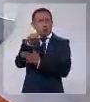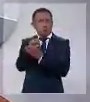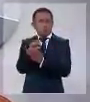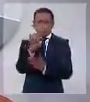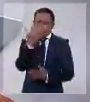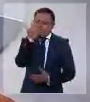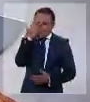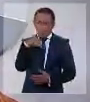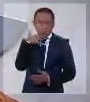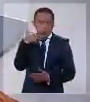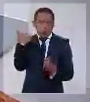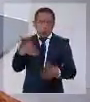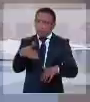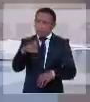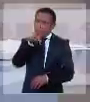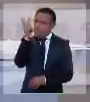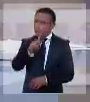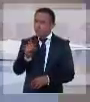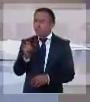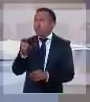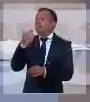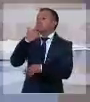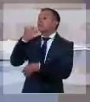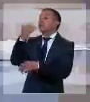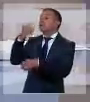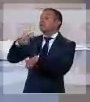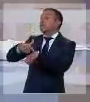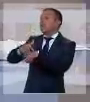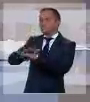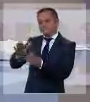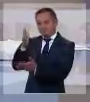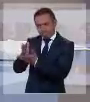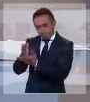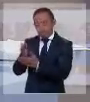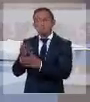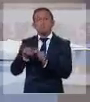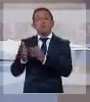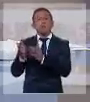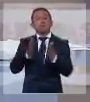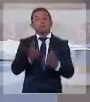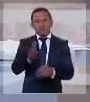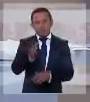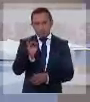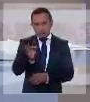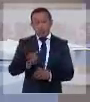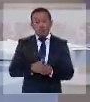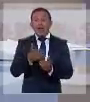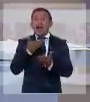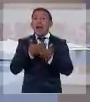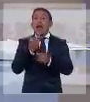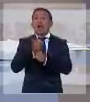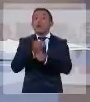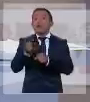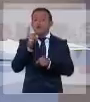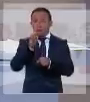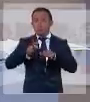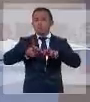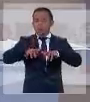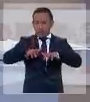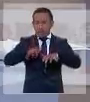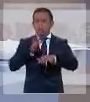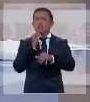Me quedan 11 segundos. En estos momentos, en esta página de internet, van a poder ustedes encontrar las pruebas de